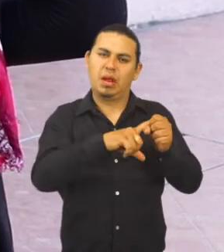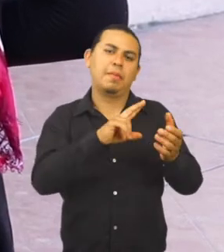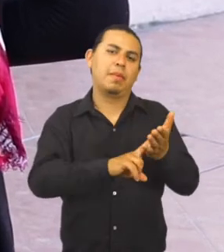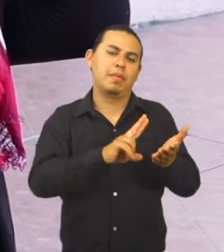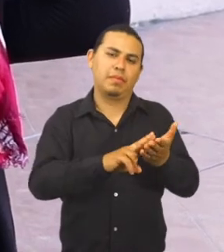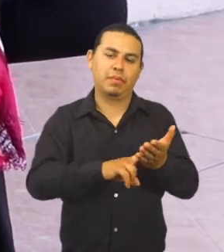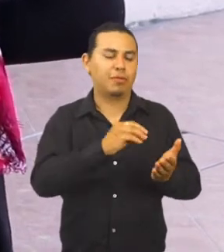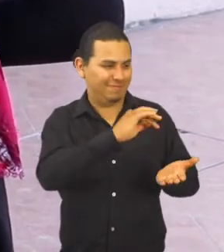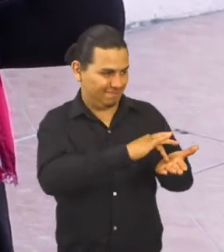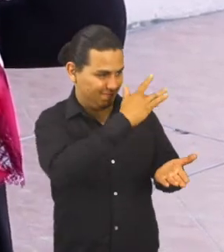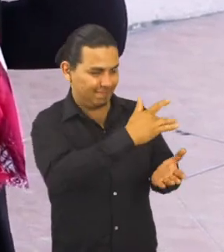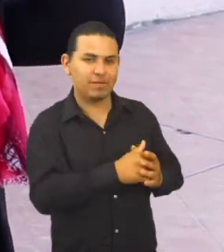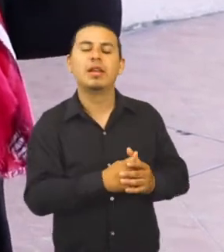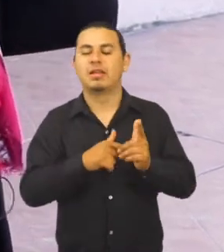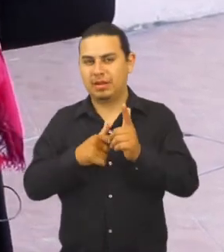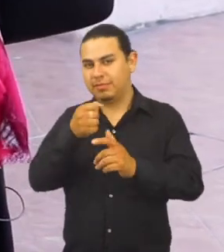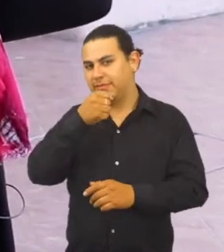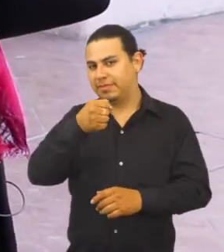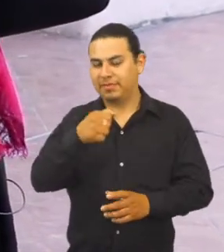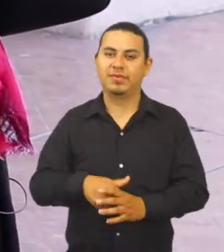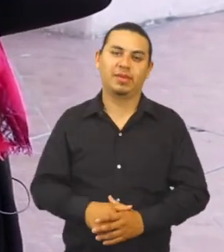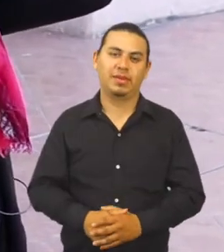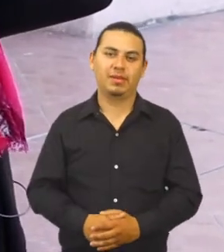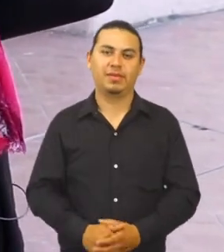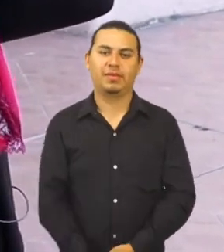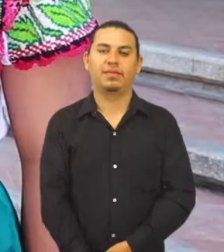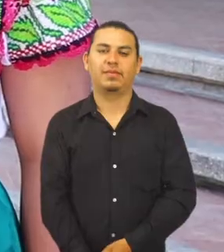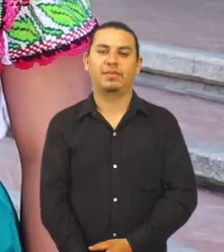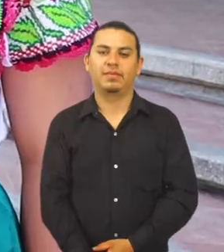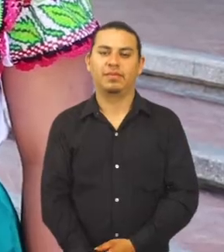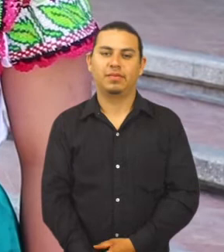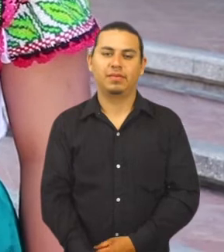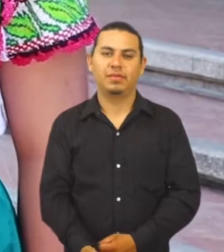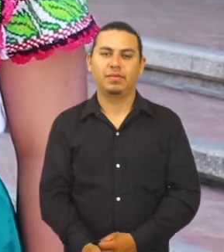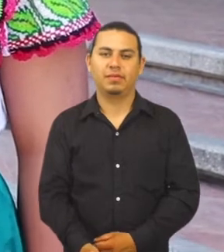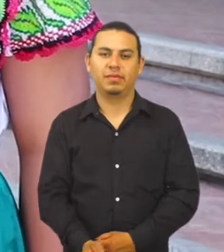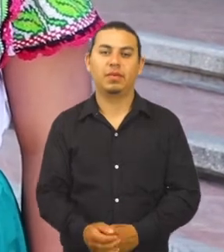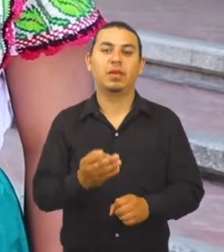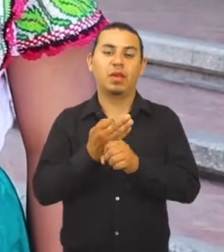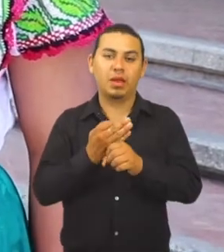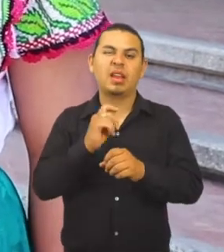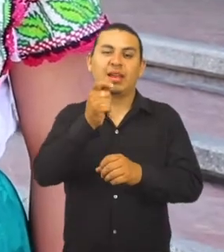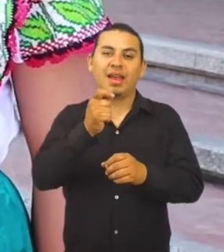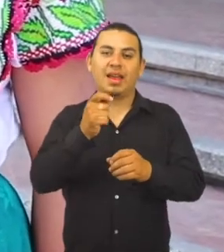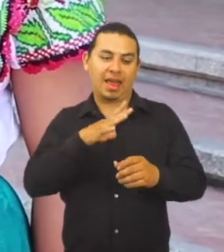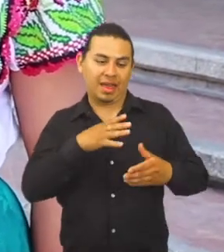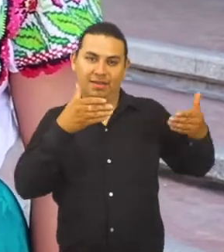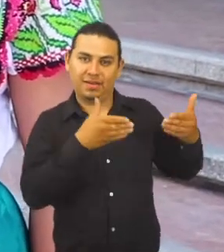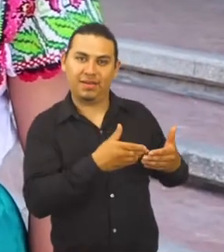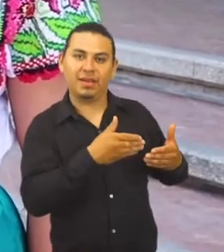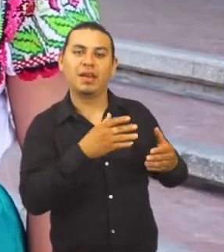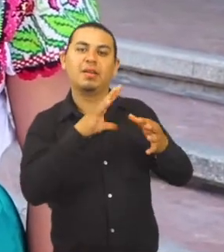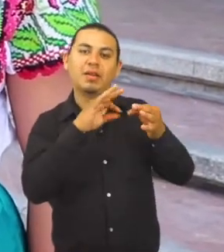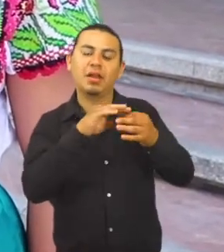cosmovisiones diferentes. Muchas gracias. Seguimos reportando. Hola, ¿qué tal? Nos encontramos con Leticia Silva, proveniente